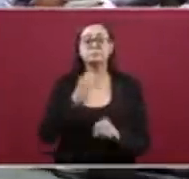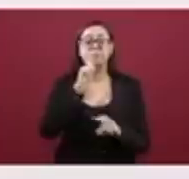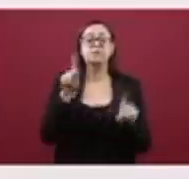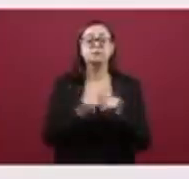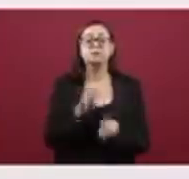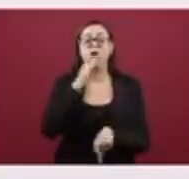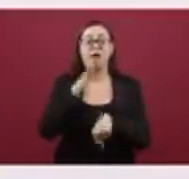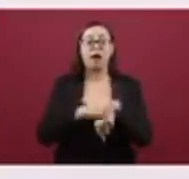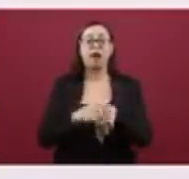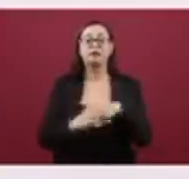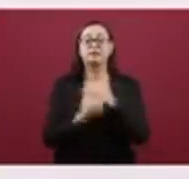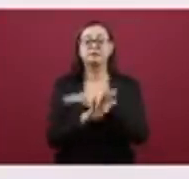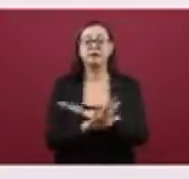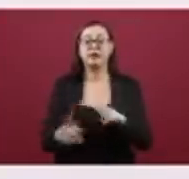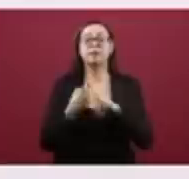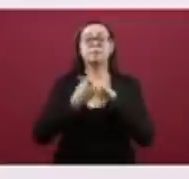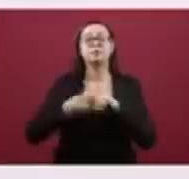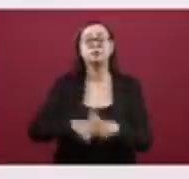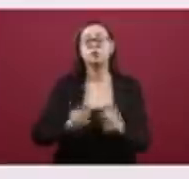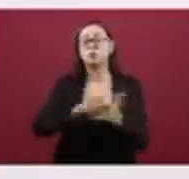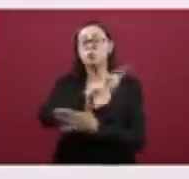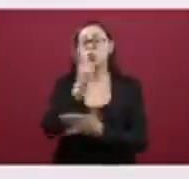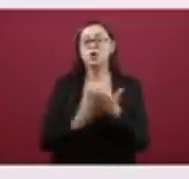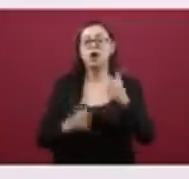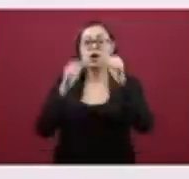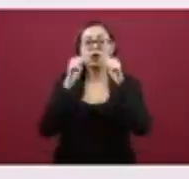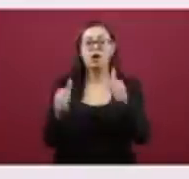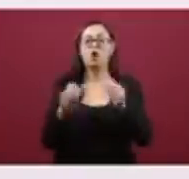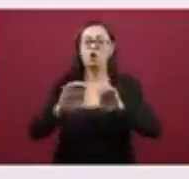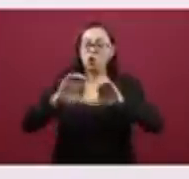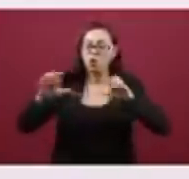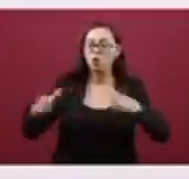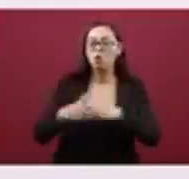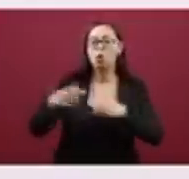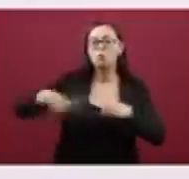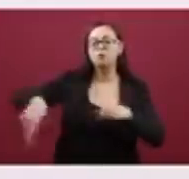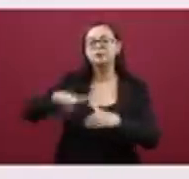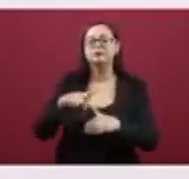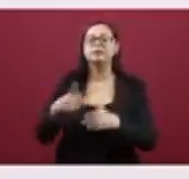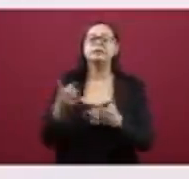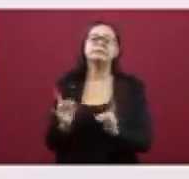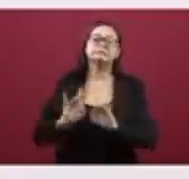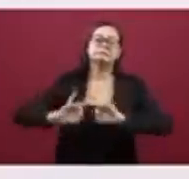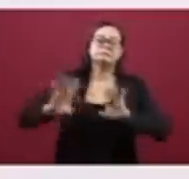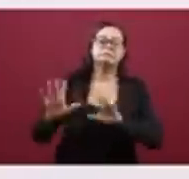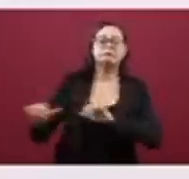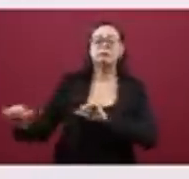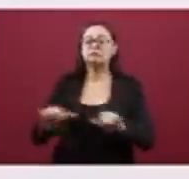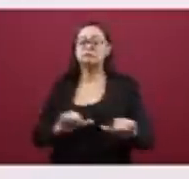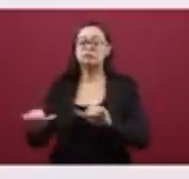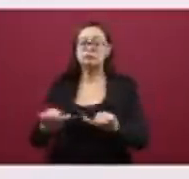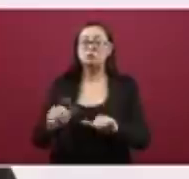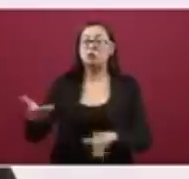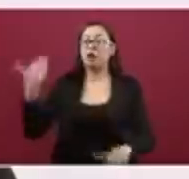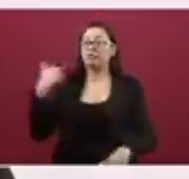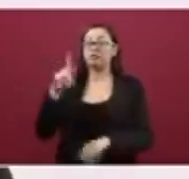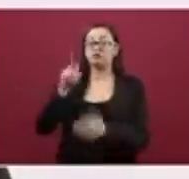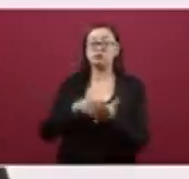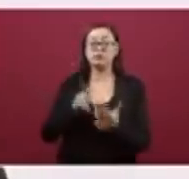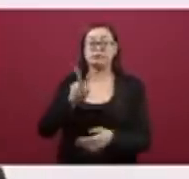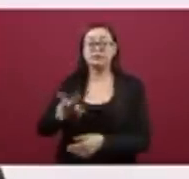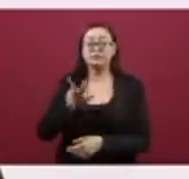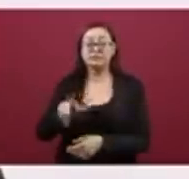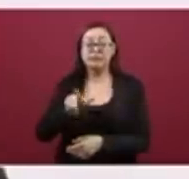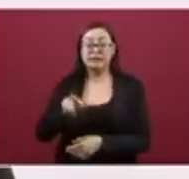iniciamos el programa de atención a comunidades afectadas por los sismos de 2017 de igual manera